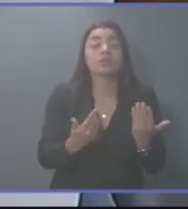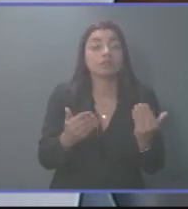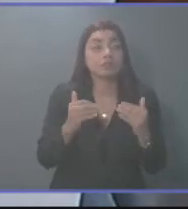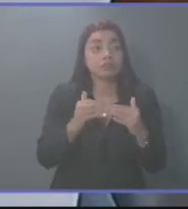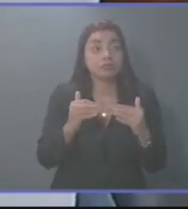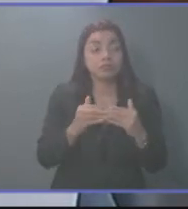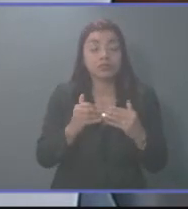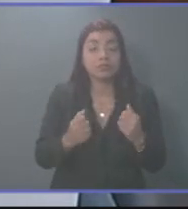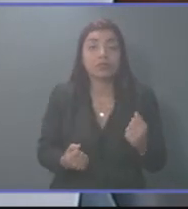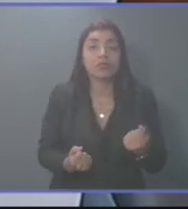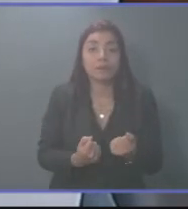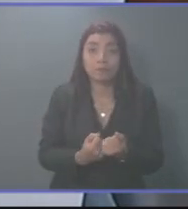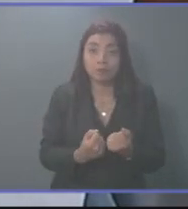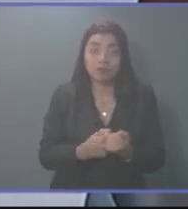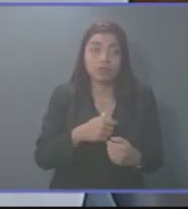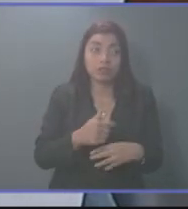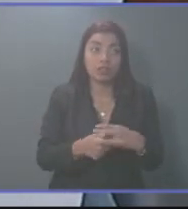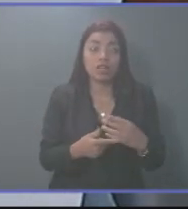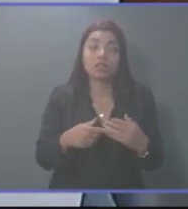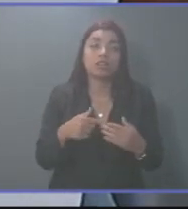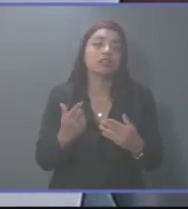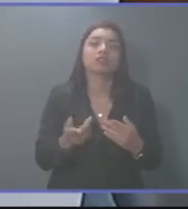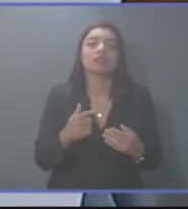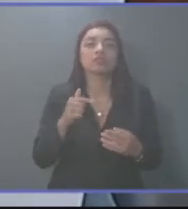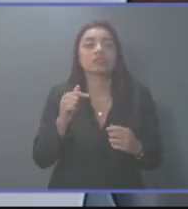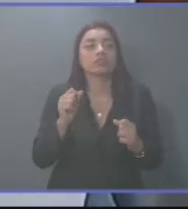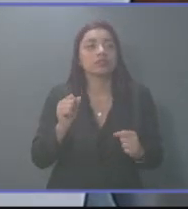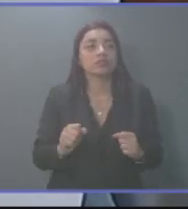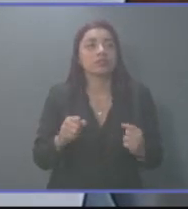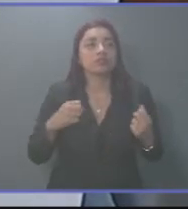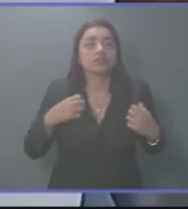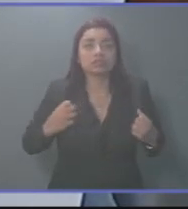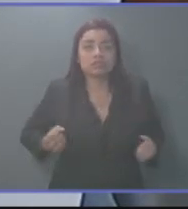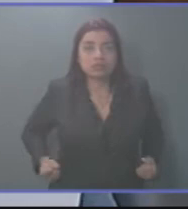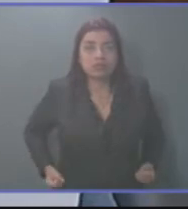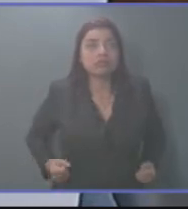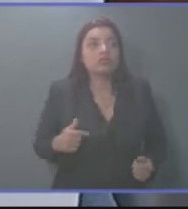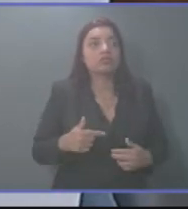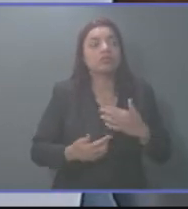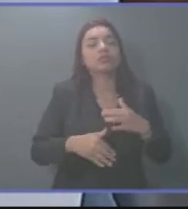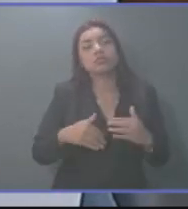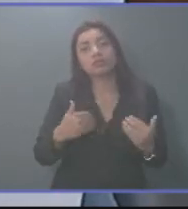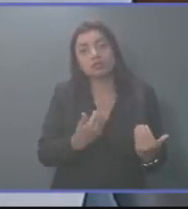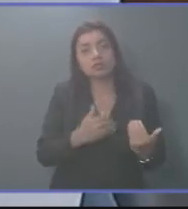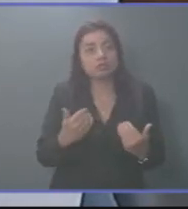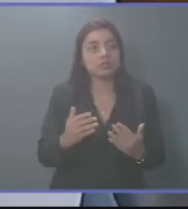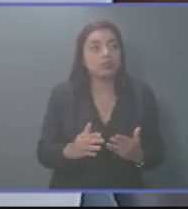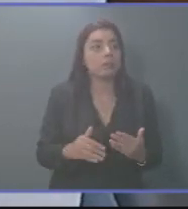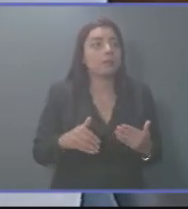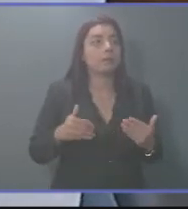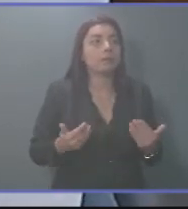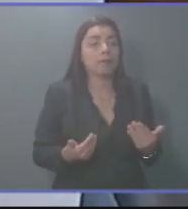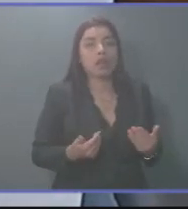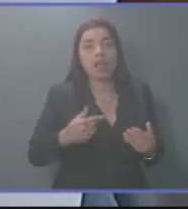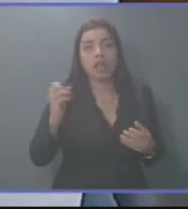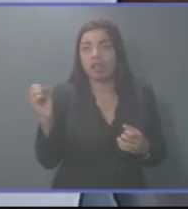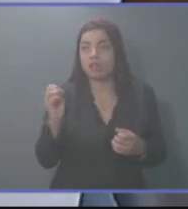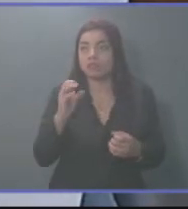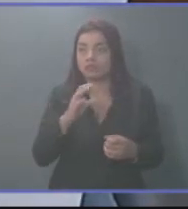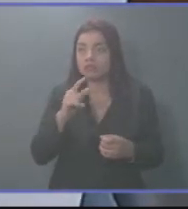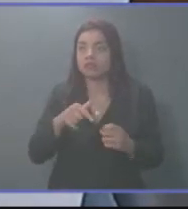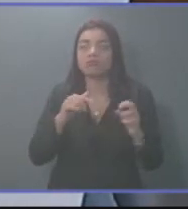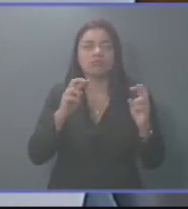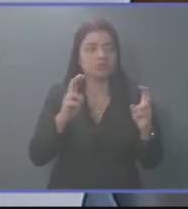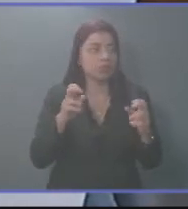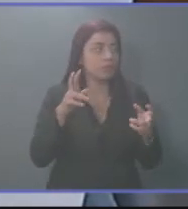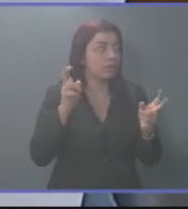como colaborar en la recuperación de la presencia del Estado en el territorio para dar alerta temprana